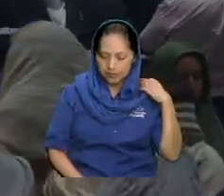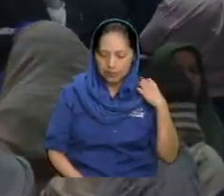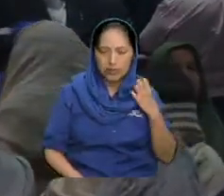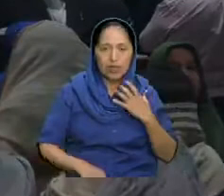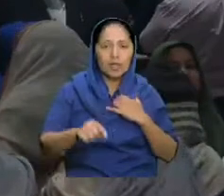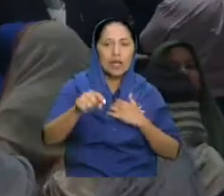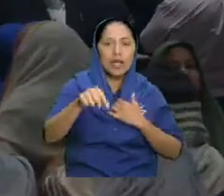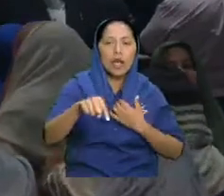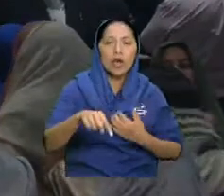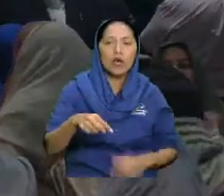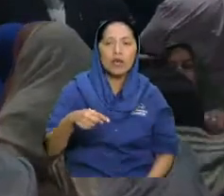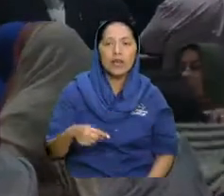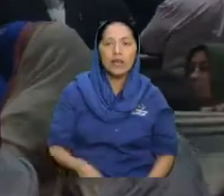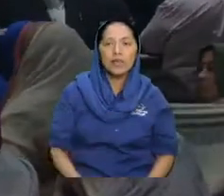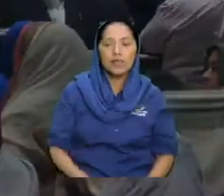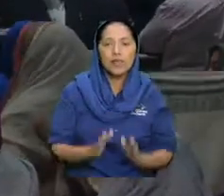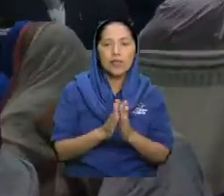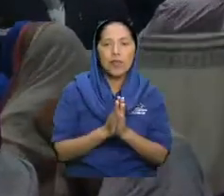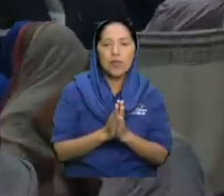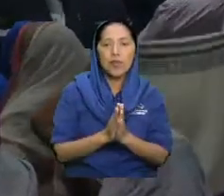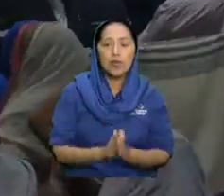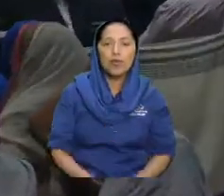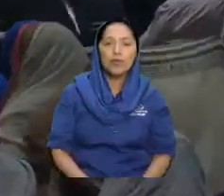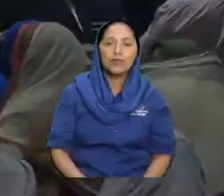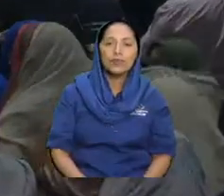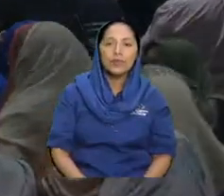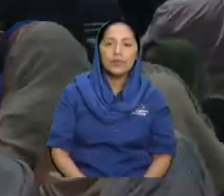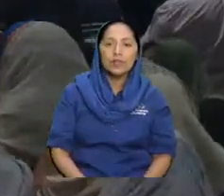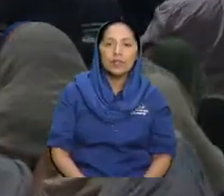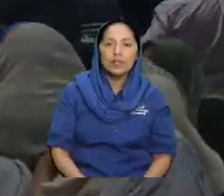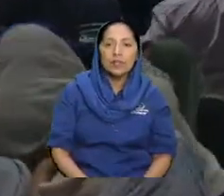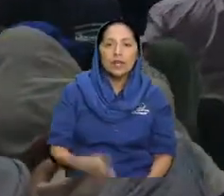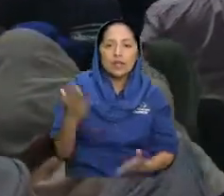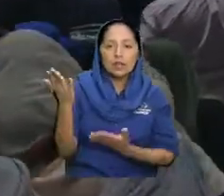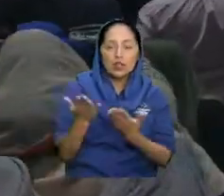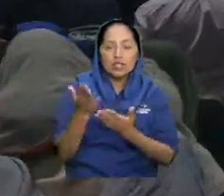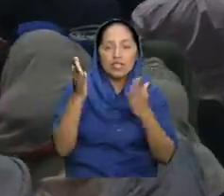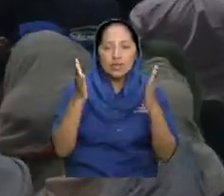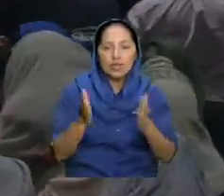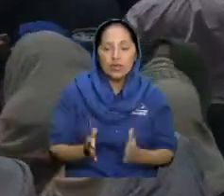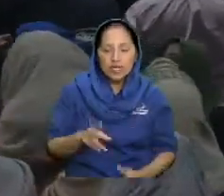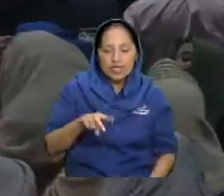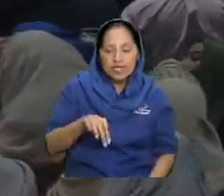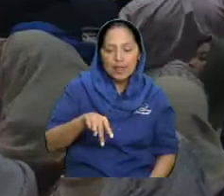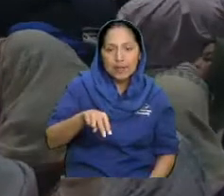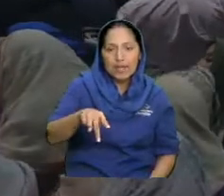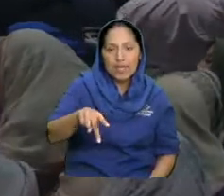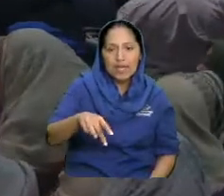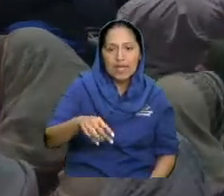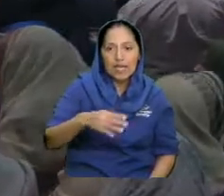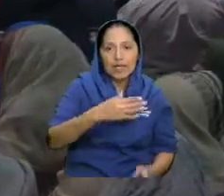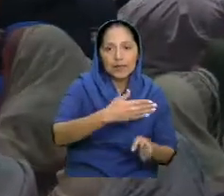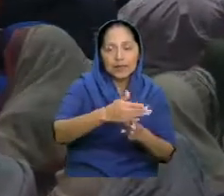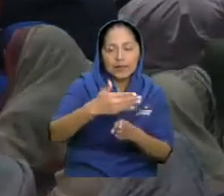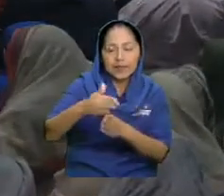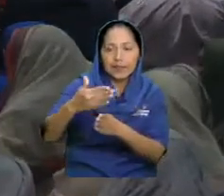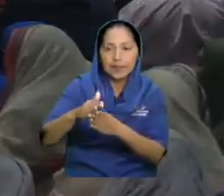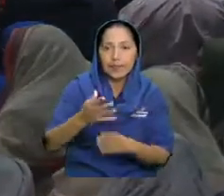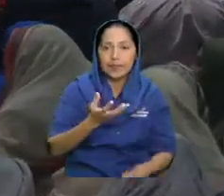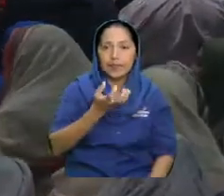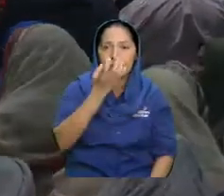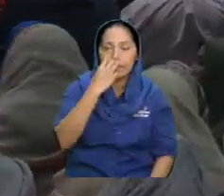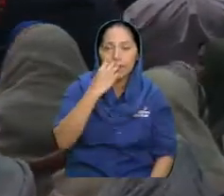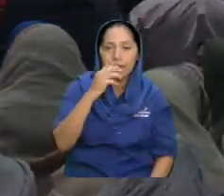que lleven del pan y del vino a toda la congregación. Muchas gracias.